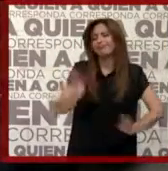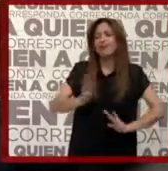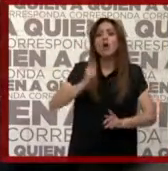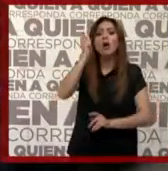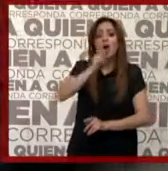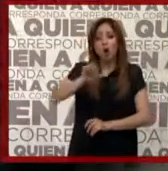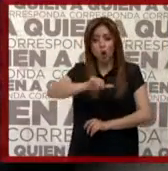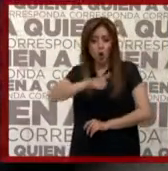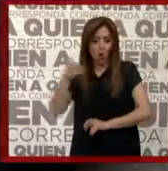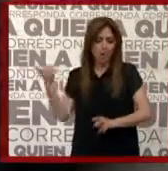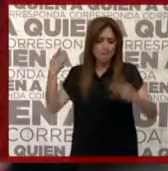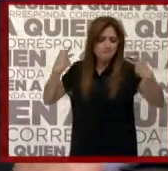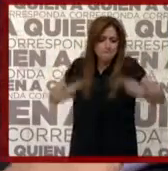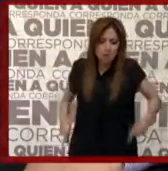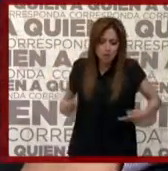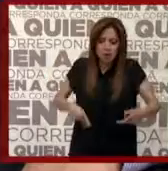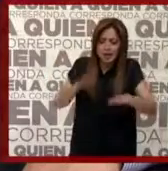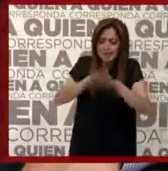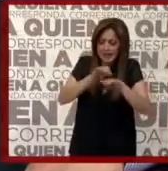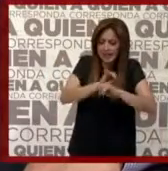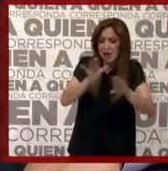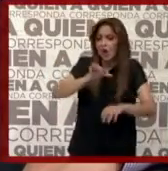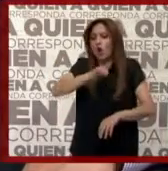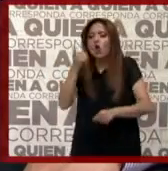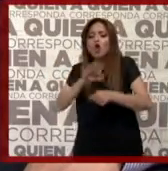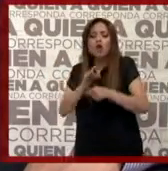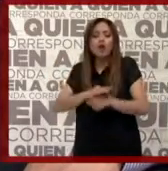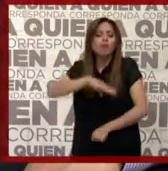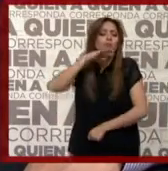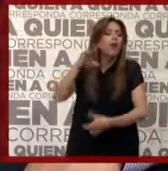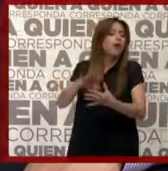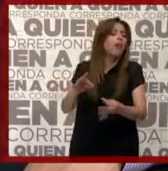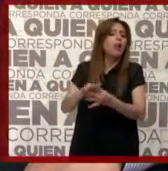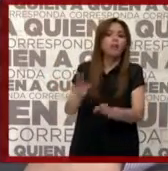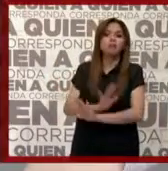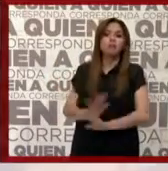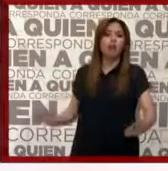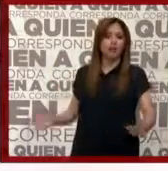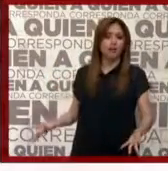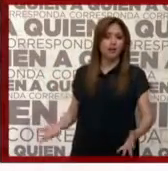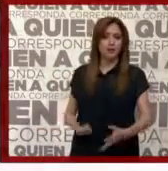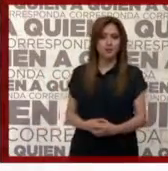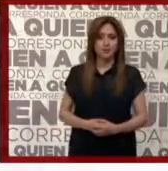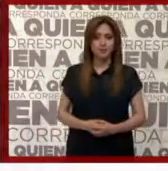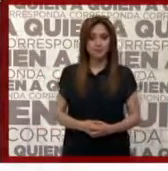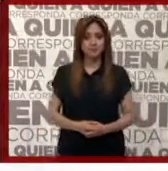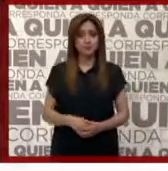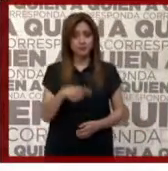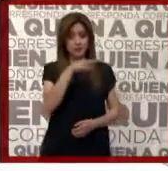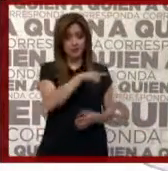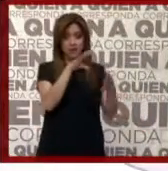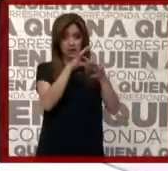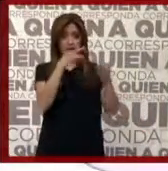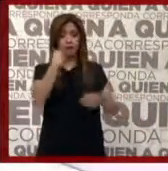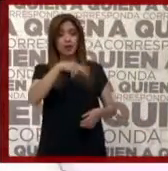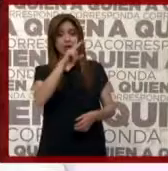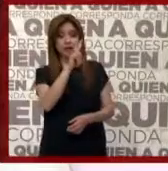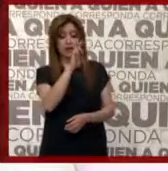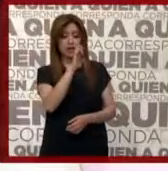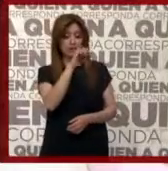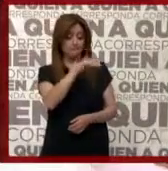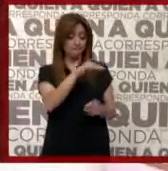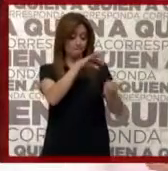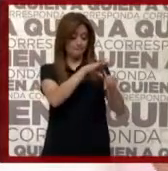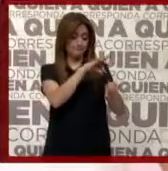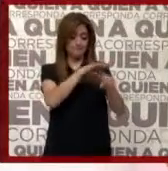pero otros no otros no y ese es un problema serio si el asunto de lo que se ha denominado como relación médico-paciente y la comunicación entre el médico y el paciente